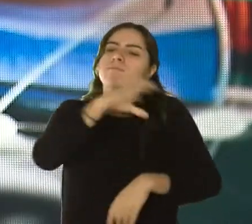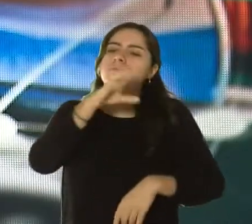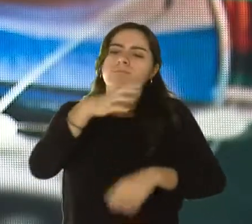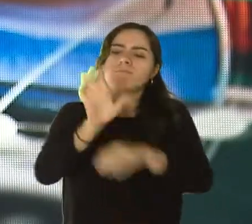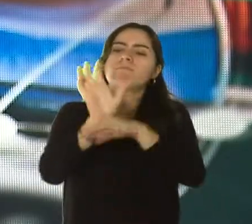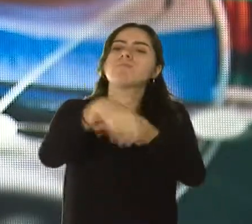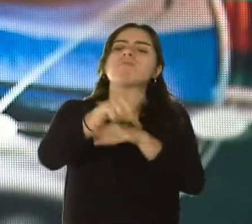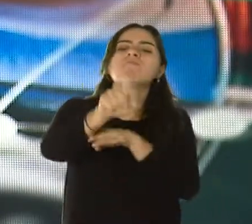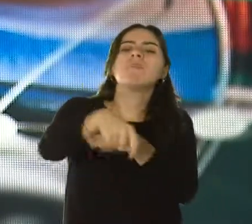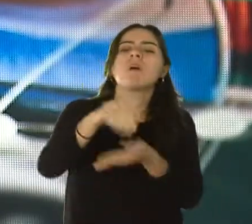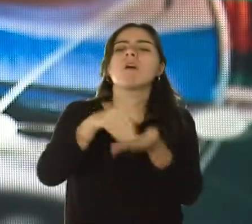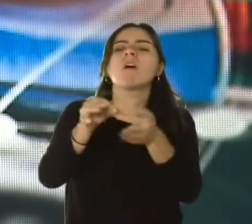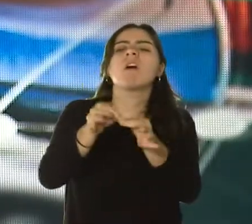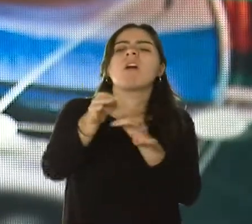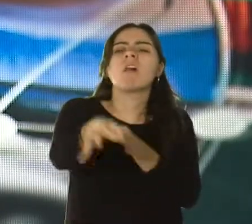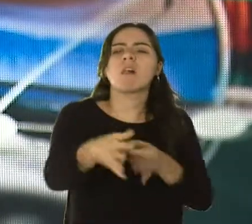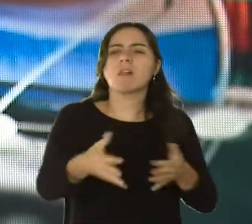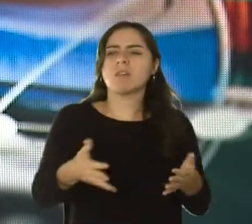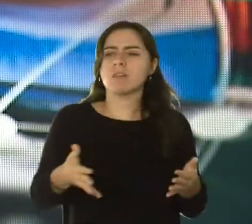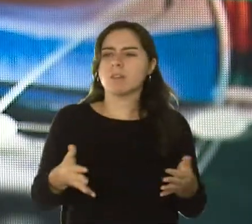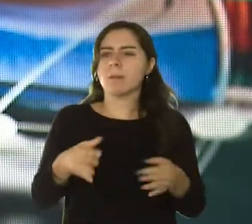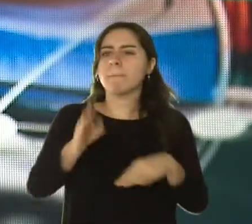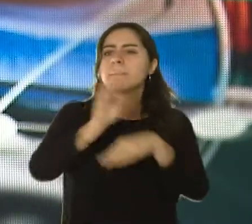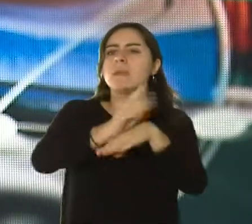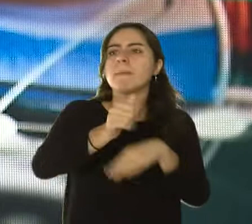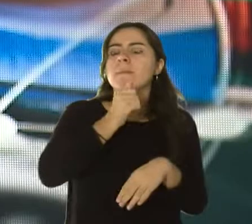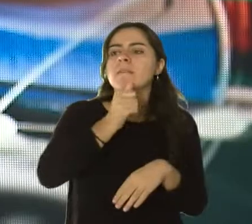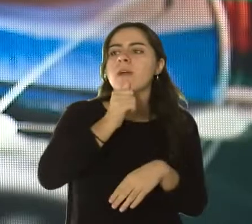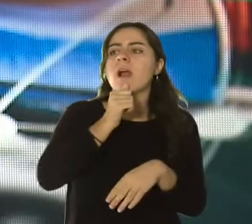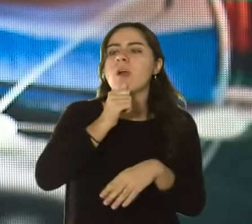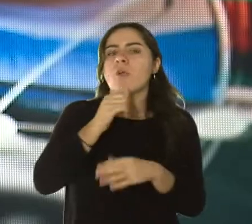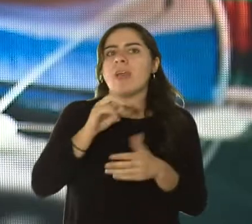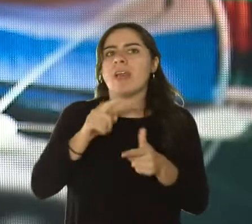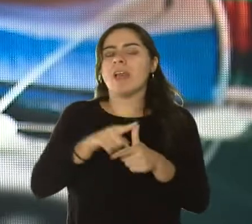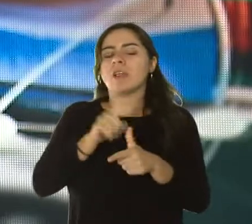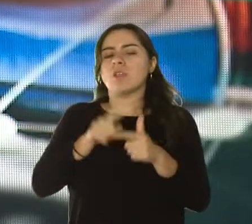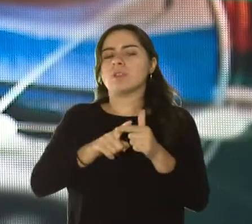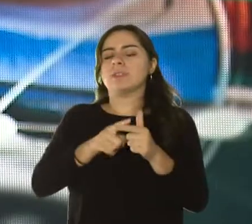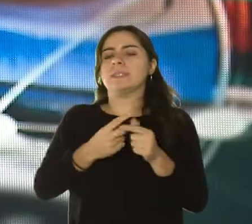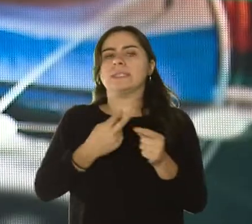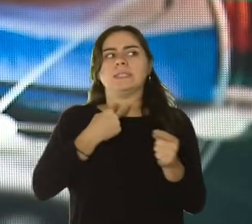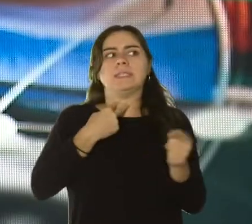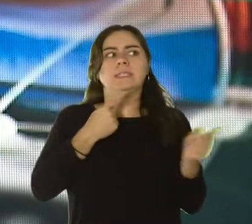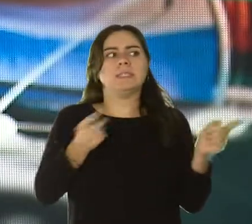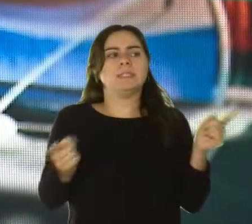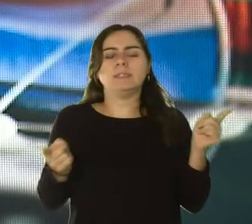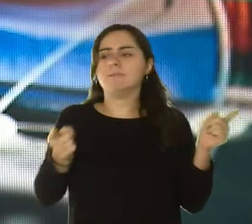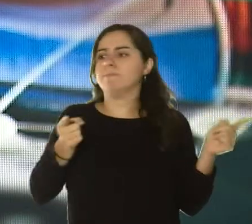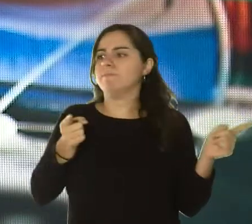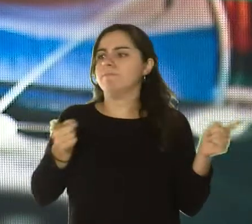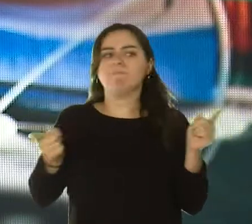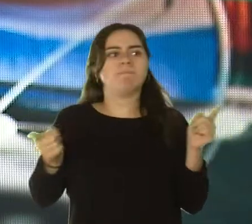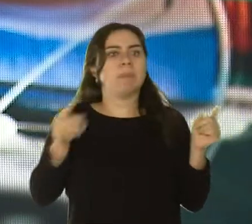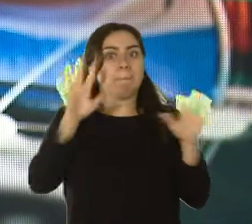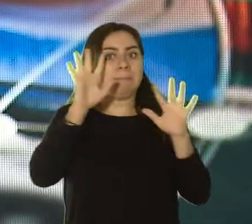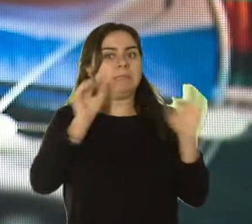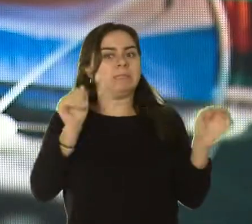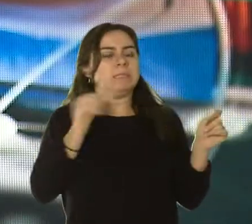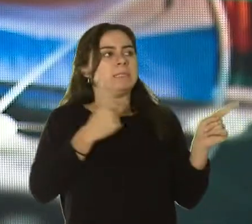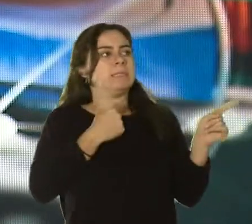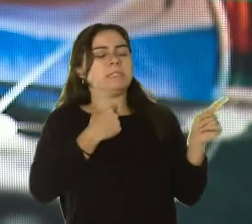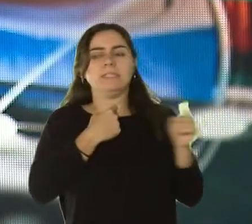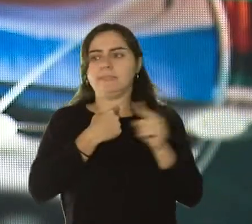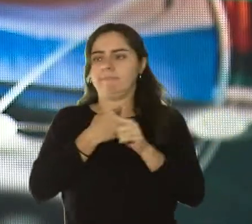daño económico sobre los ciudadanos privados, pues entonces el presidente Biden va